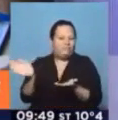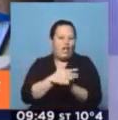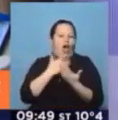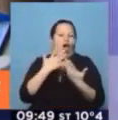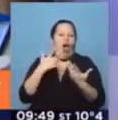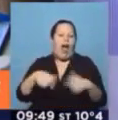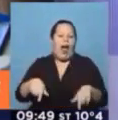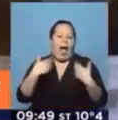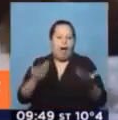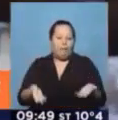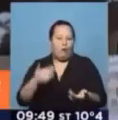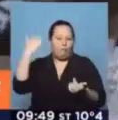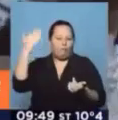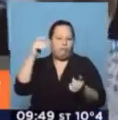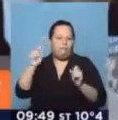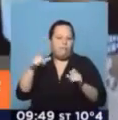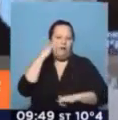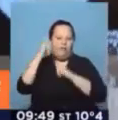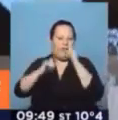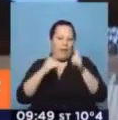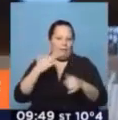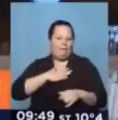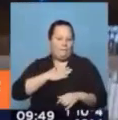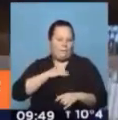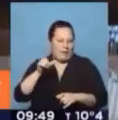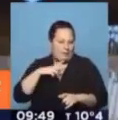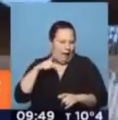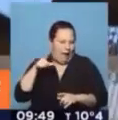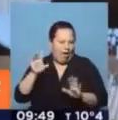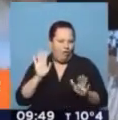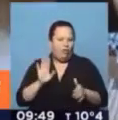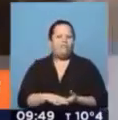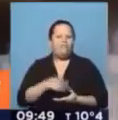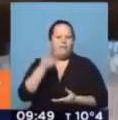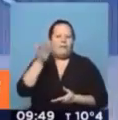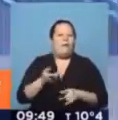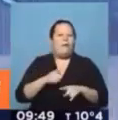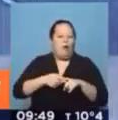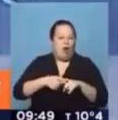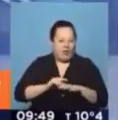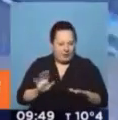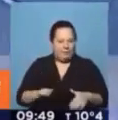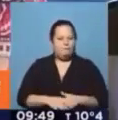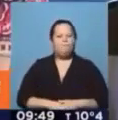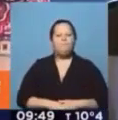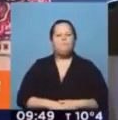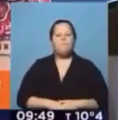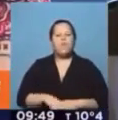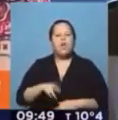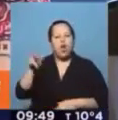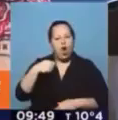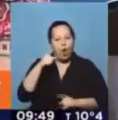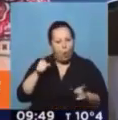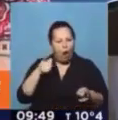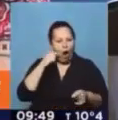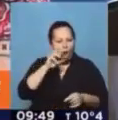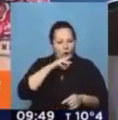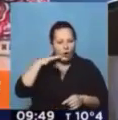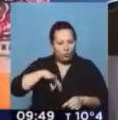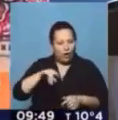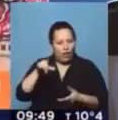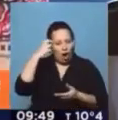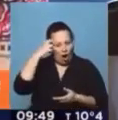este espacio le sirva para hacer su propio descargo personal como figura política. ¿Carla, cobran igual que los hombres en el